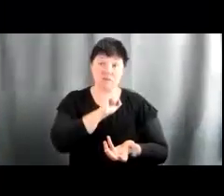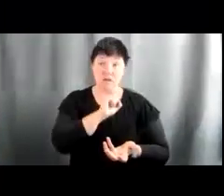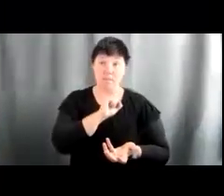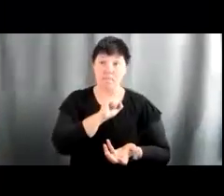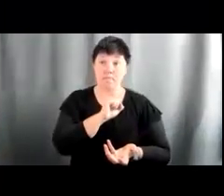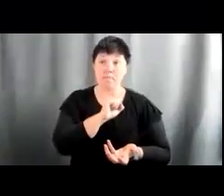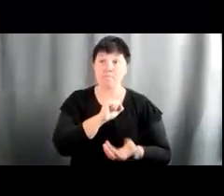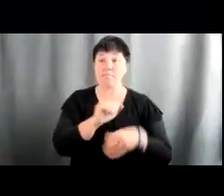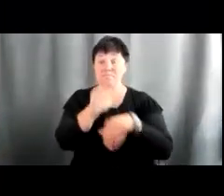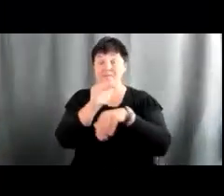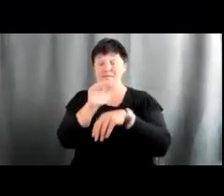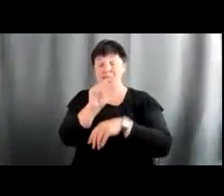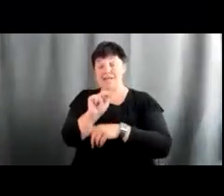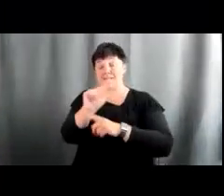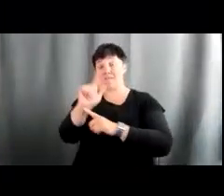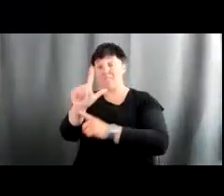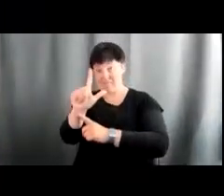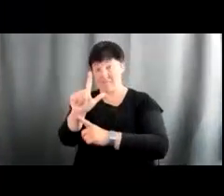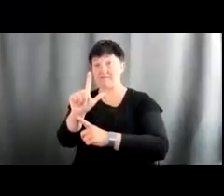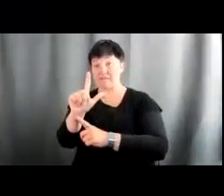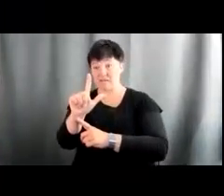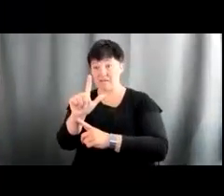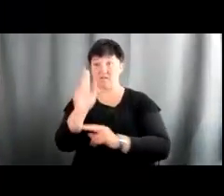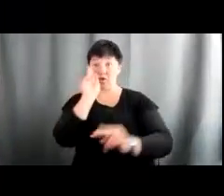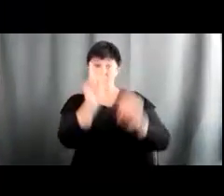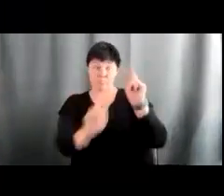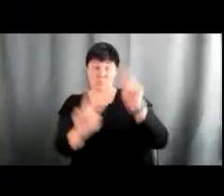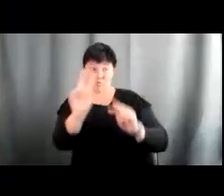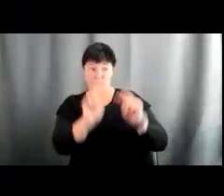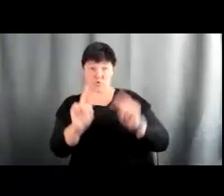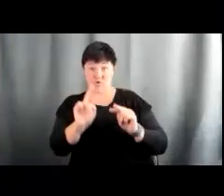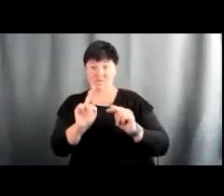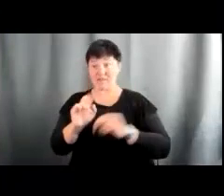la infraestructura energética.